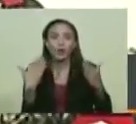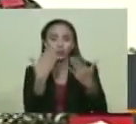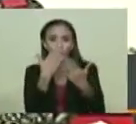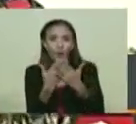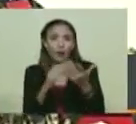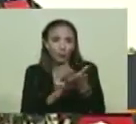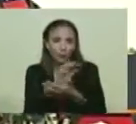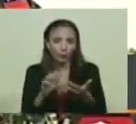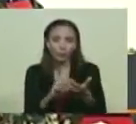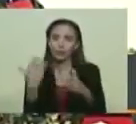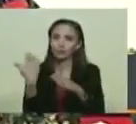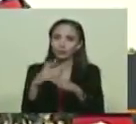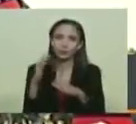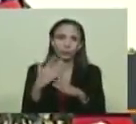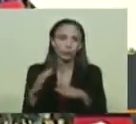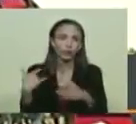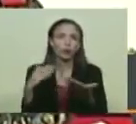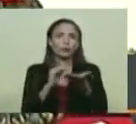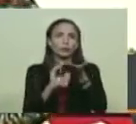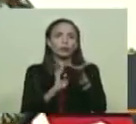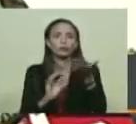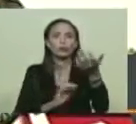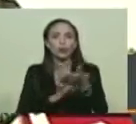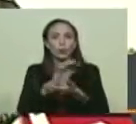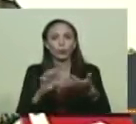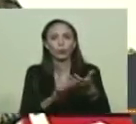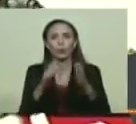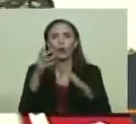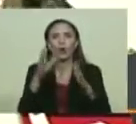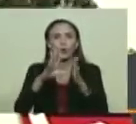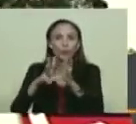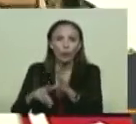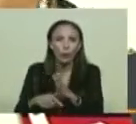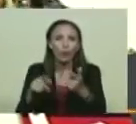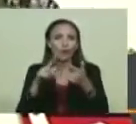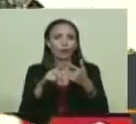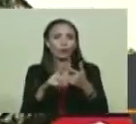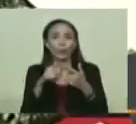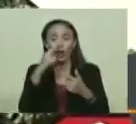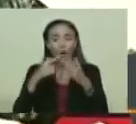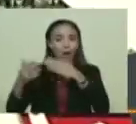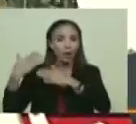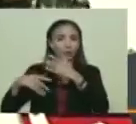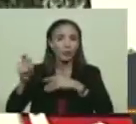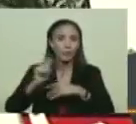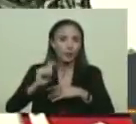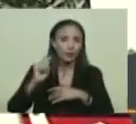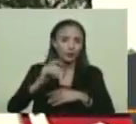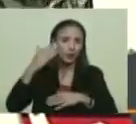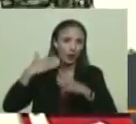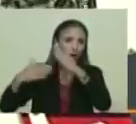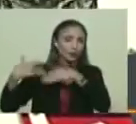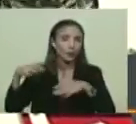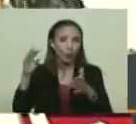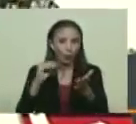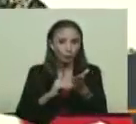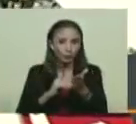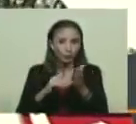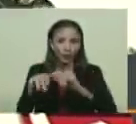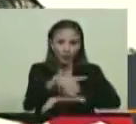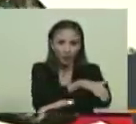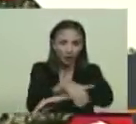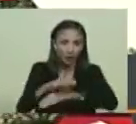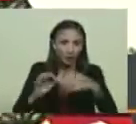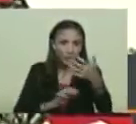haber, frente a cualquier amenaza, como las que hemos vivido, que no vamos a permitir más nunca,